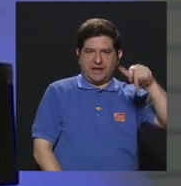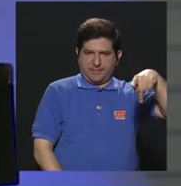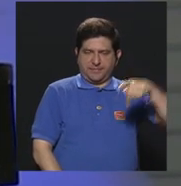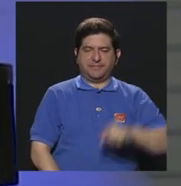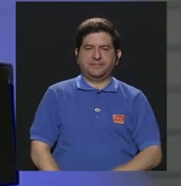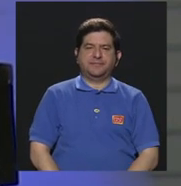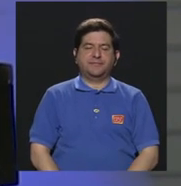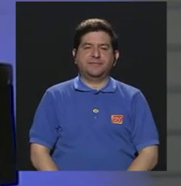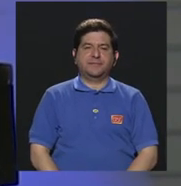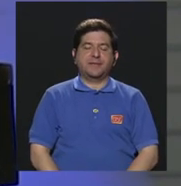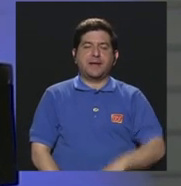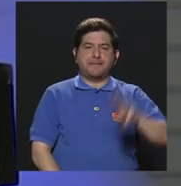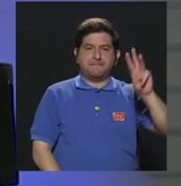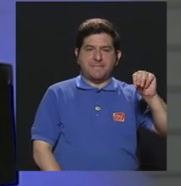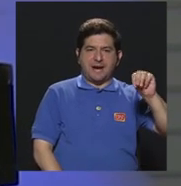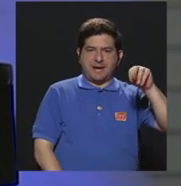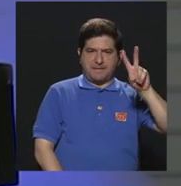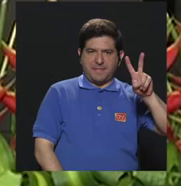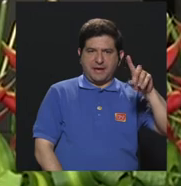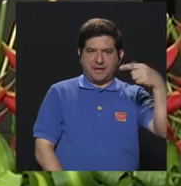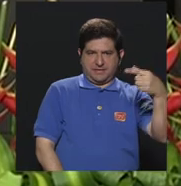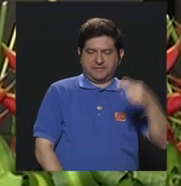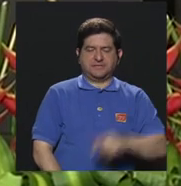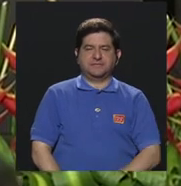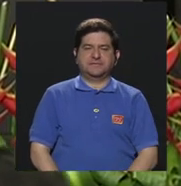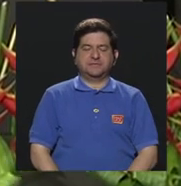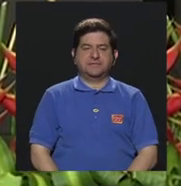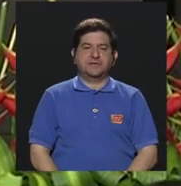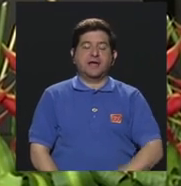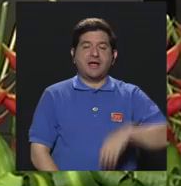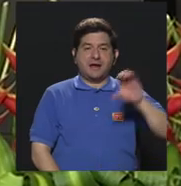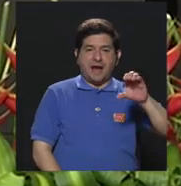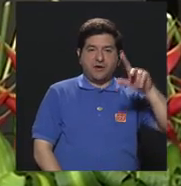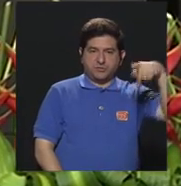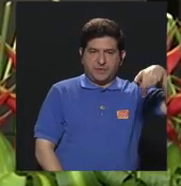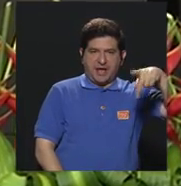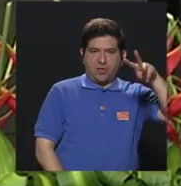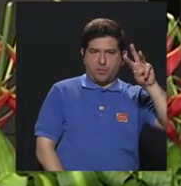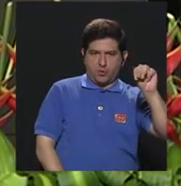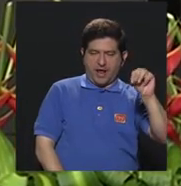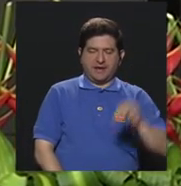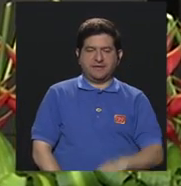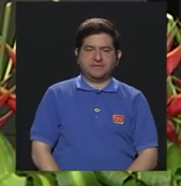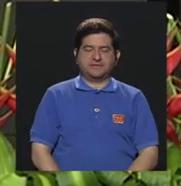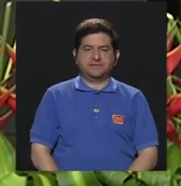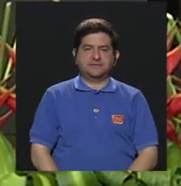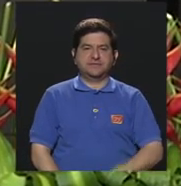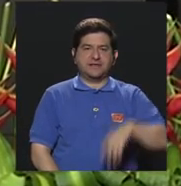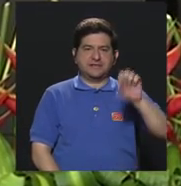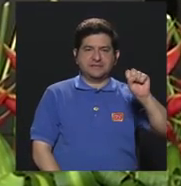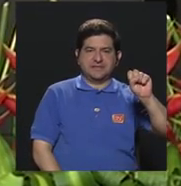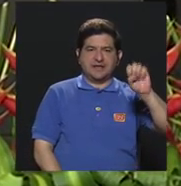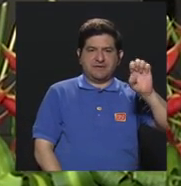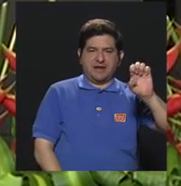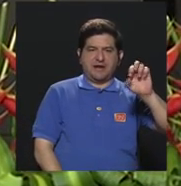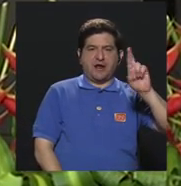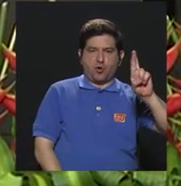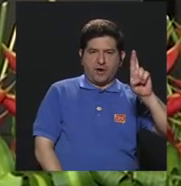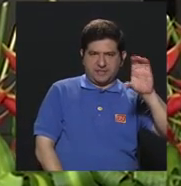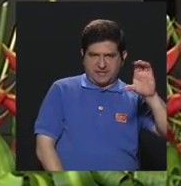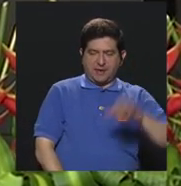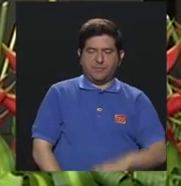Pereira, magistra Marlen Vargas Gutiérrez, señor Carlos Picado Morales, señorita Silvia Elena Rojas